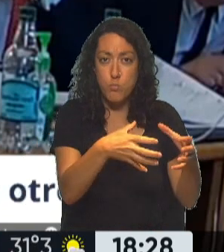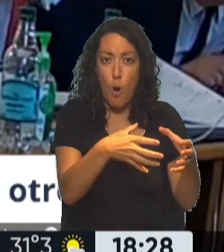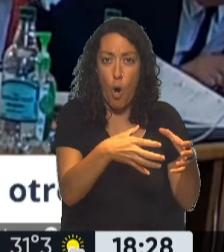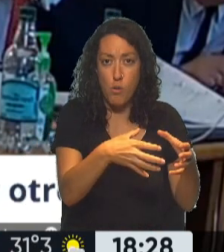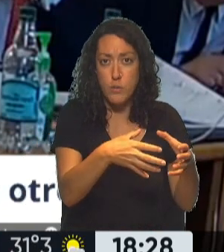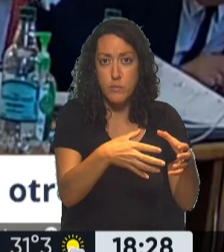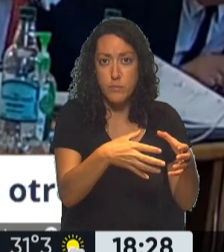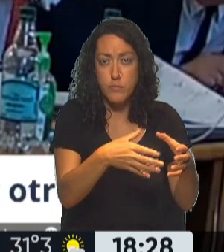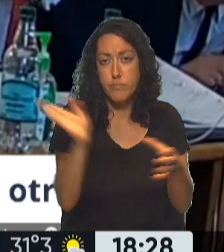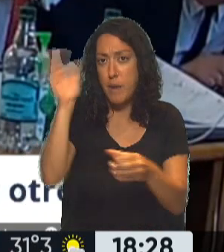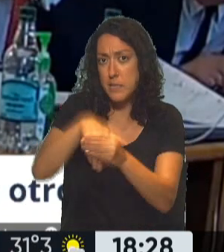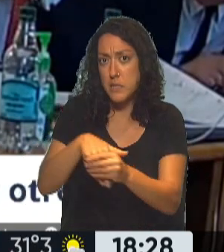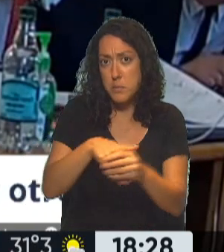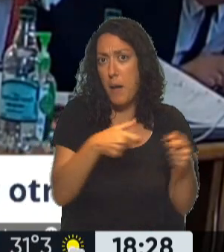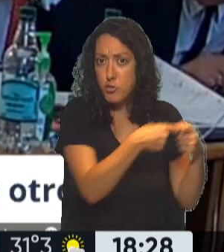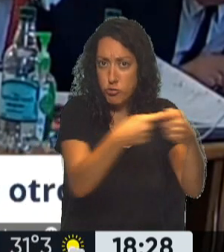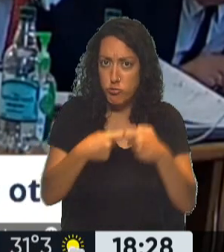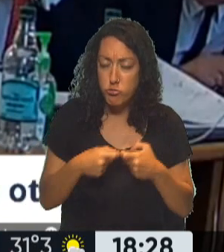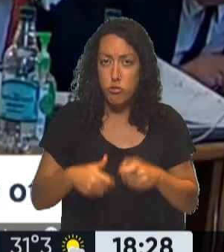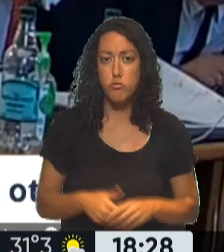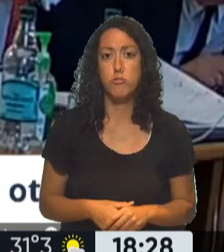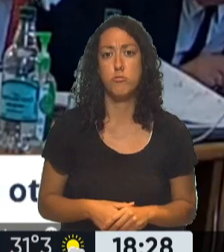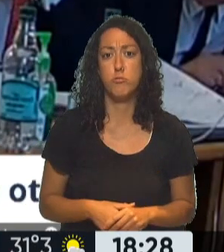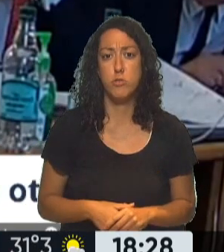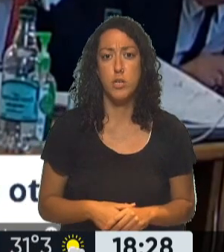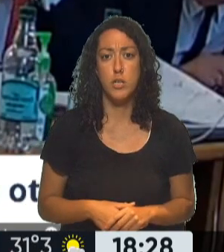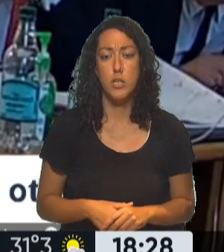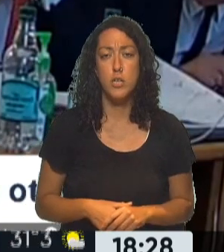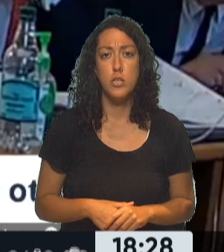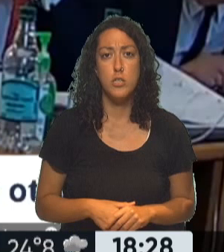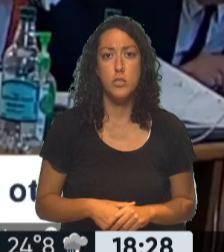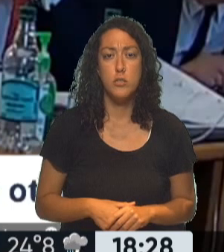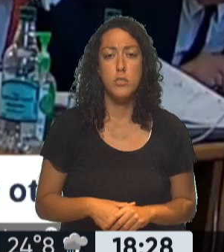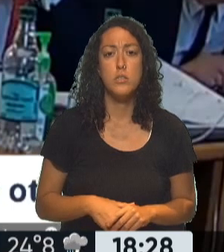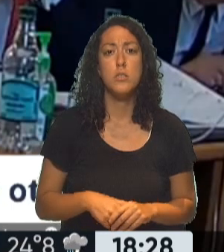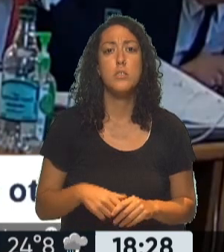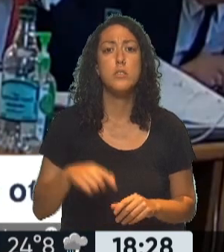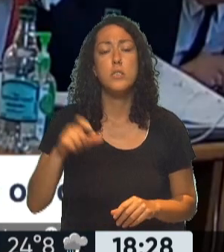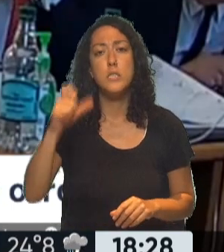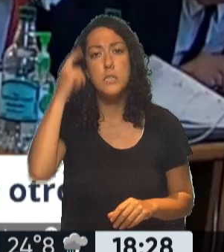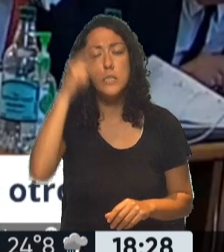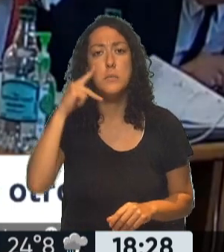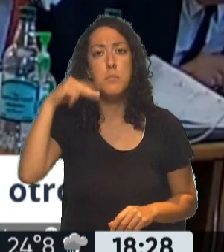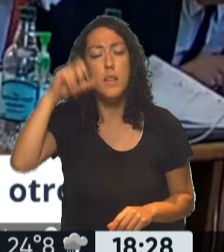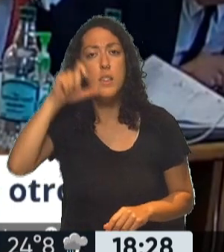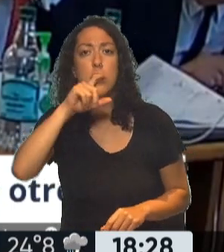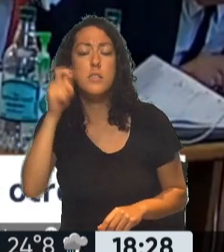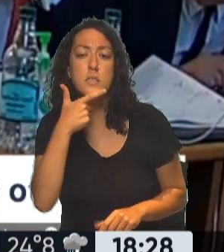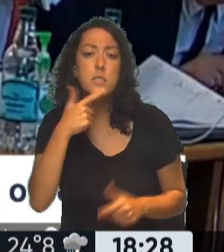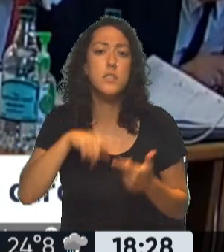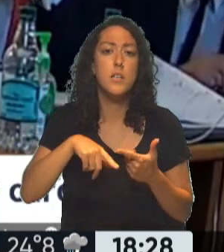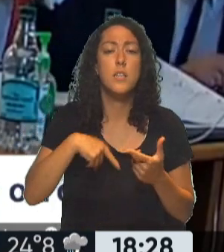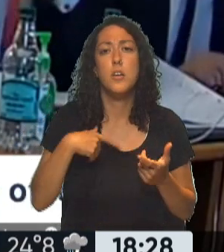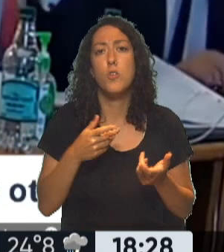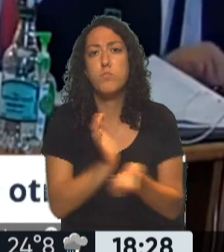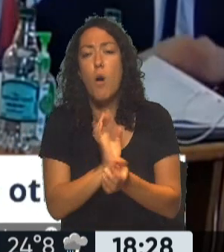calidad de coautores. No voy a computar la existencia de eximentes, no voy a computar la existencia ni de atenuantes